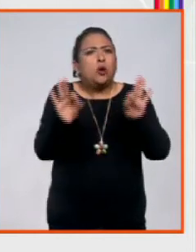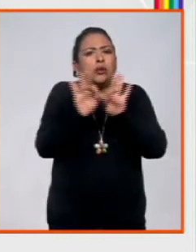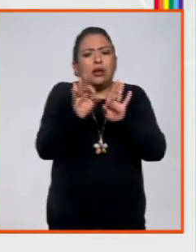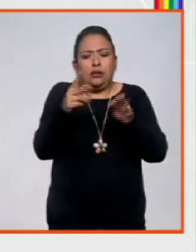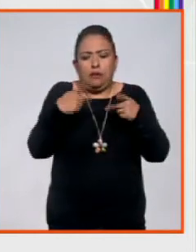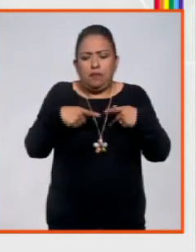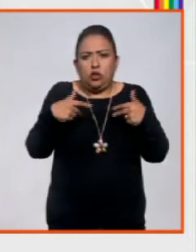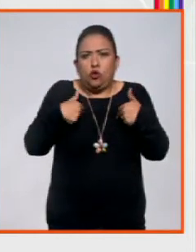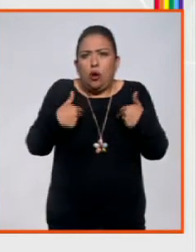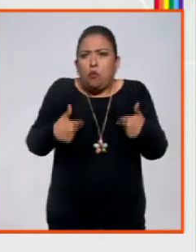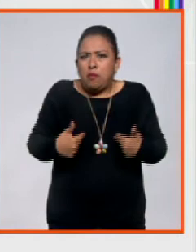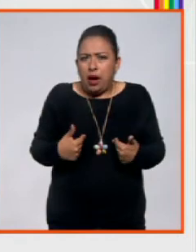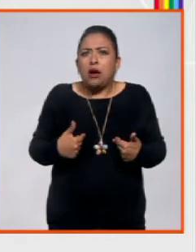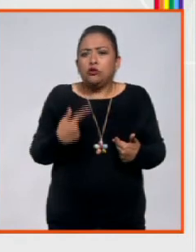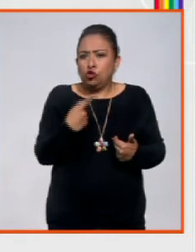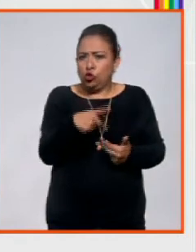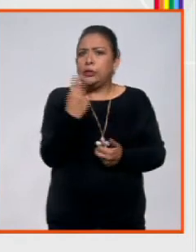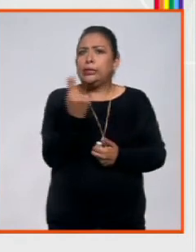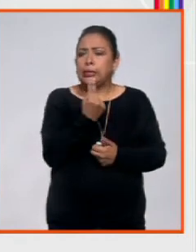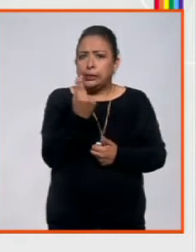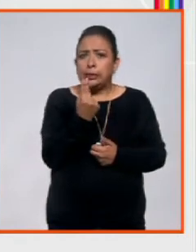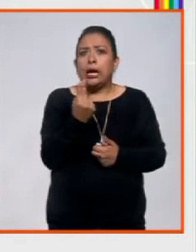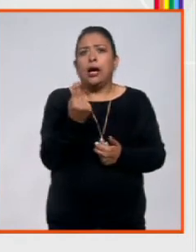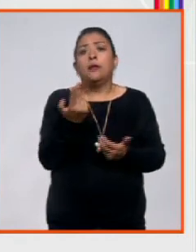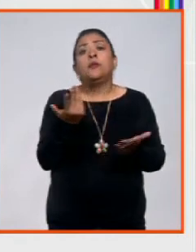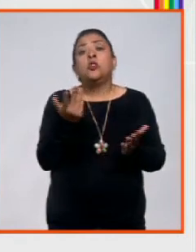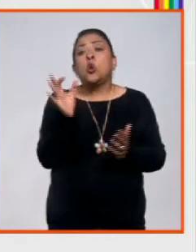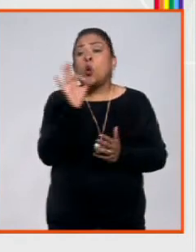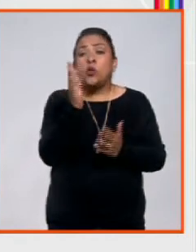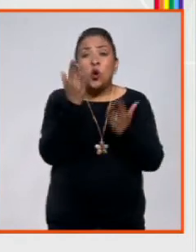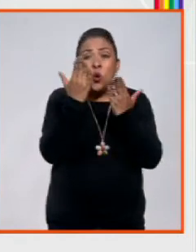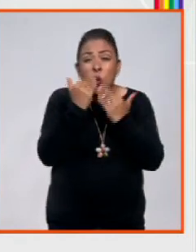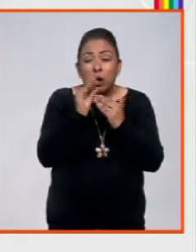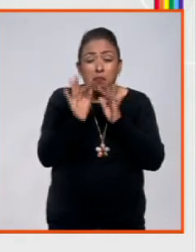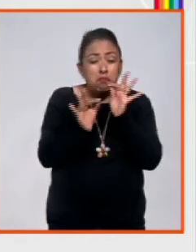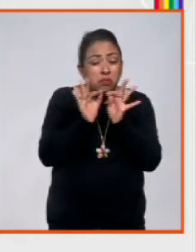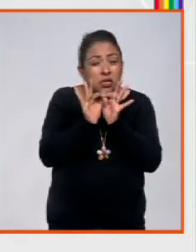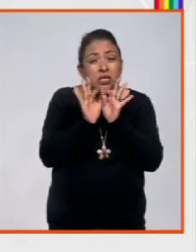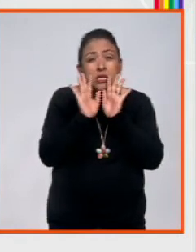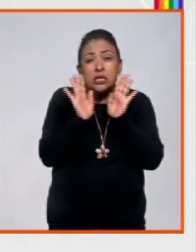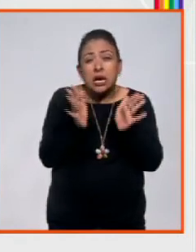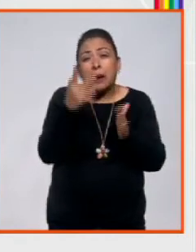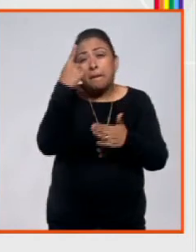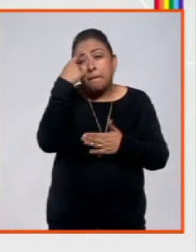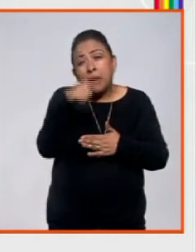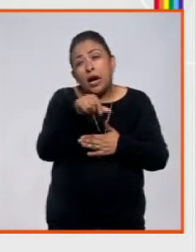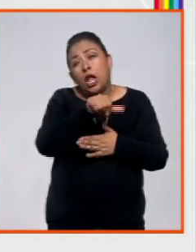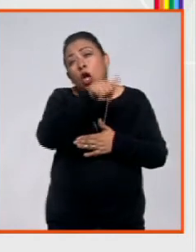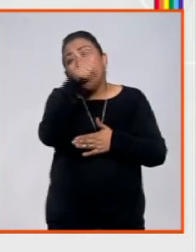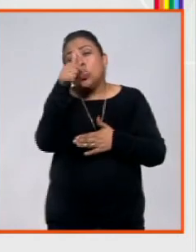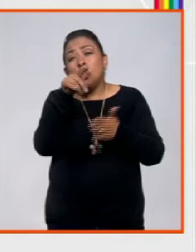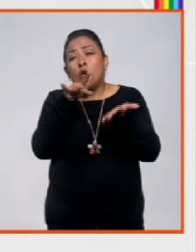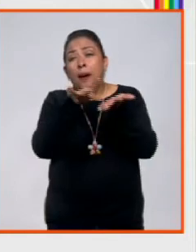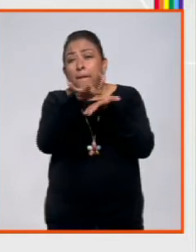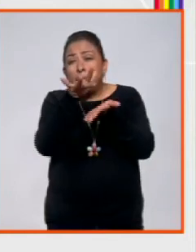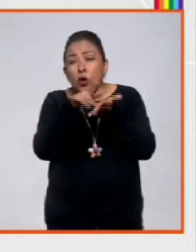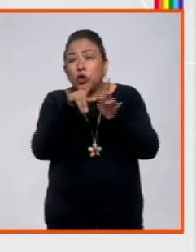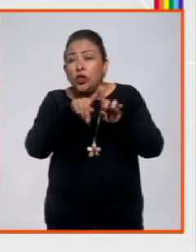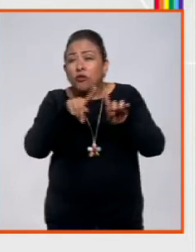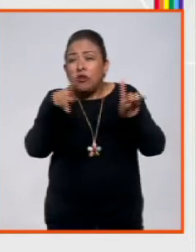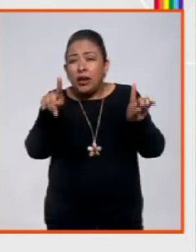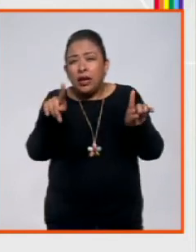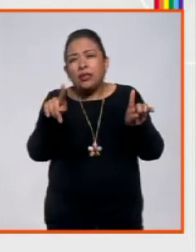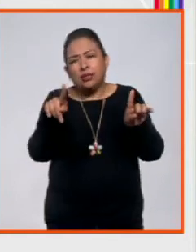y creo que mientras no se tenga un escenario propicio para otro tipo de apoyos para la